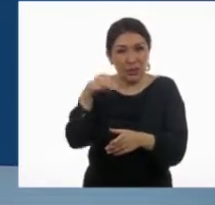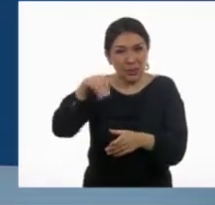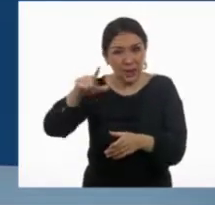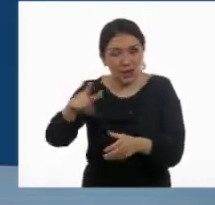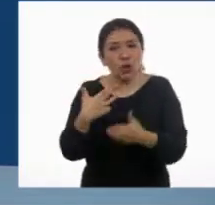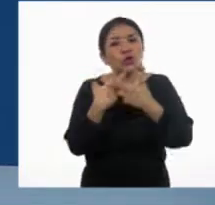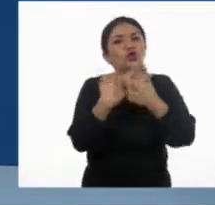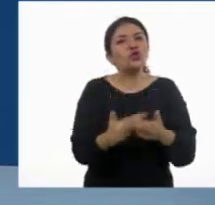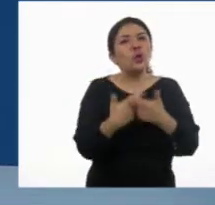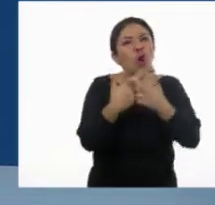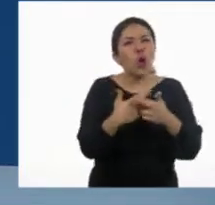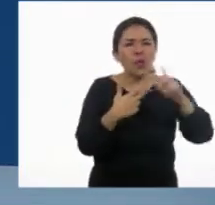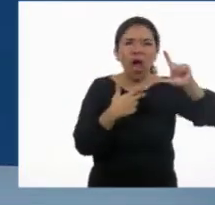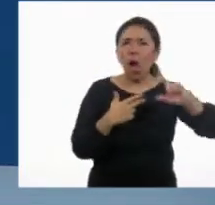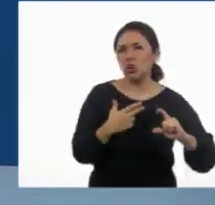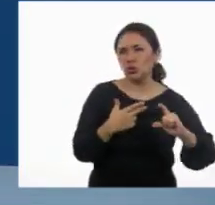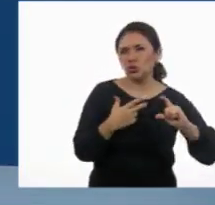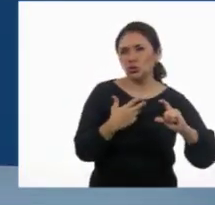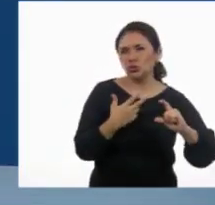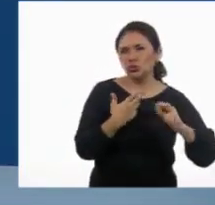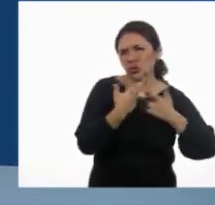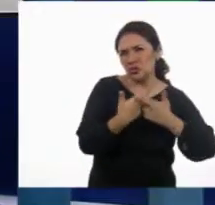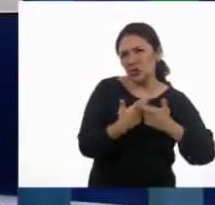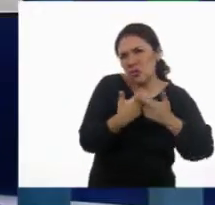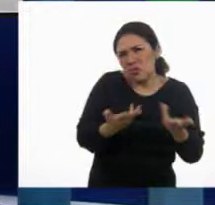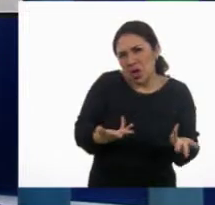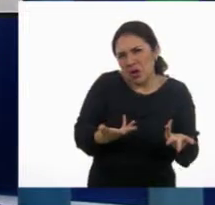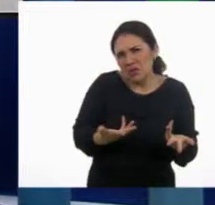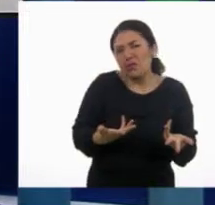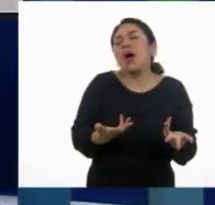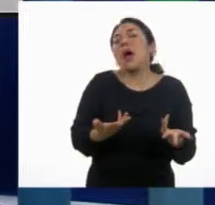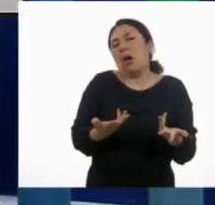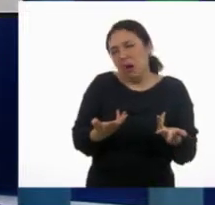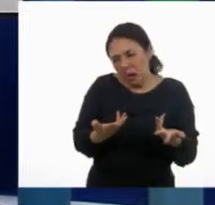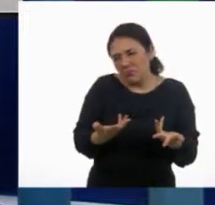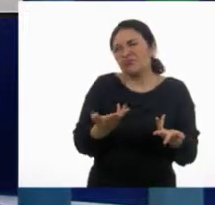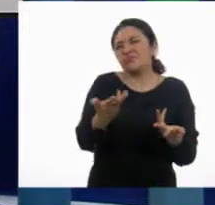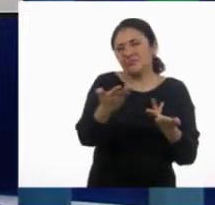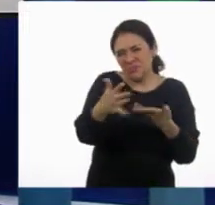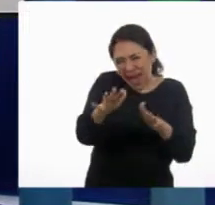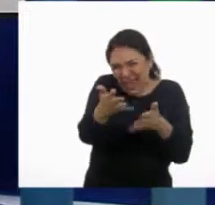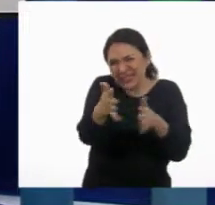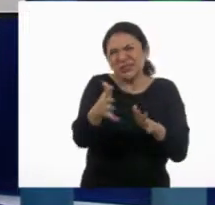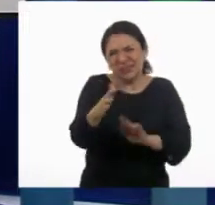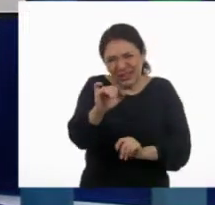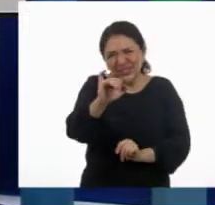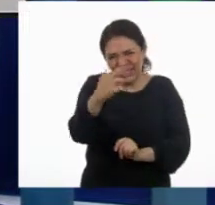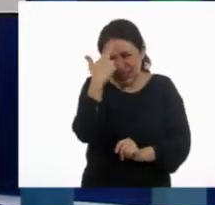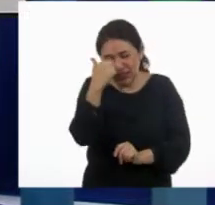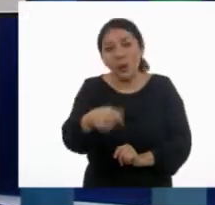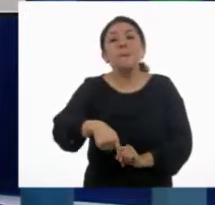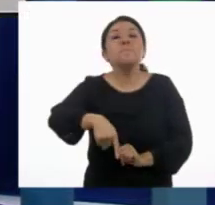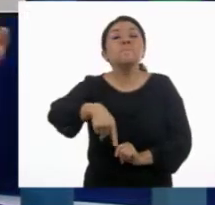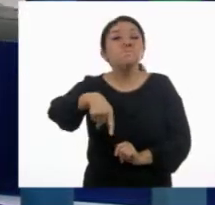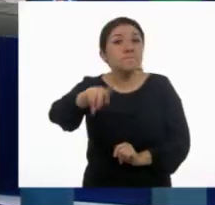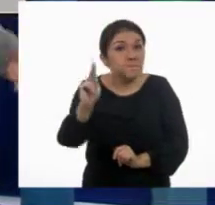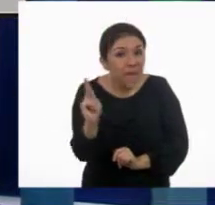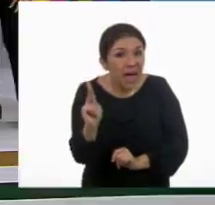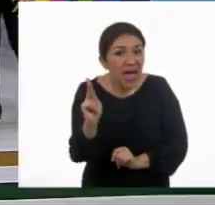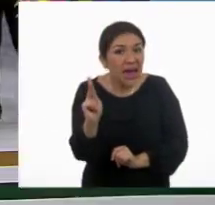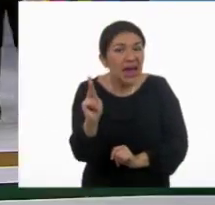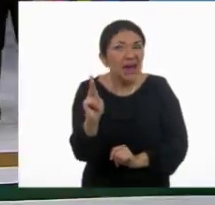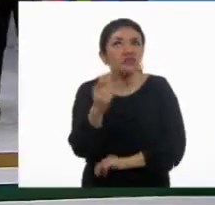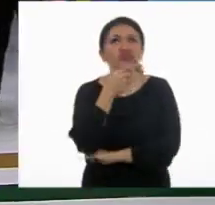a sobrar un poquito. Ah, pues algo así. Pero